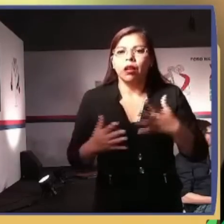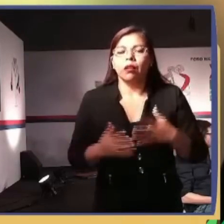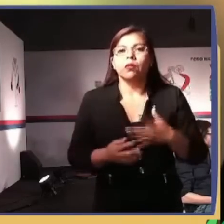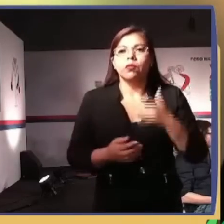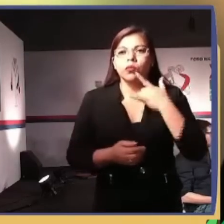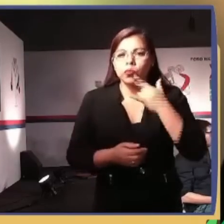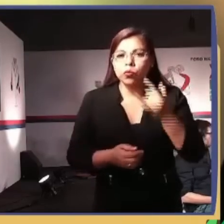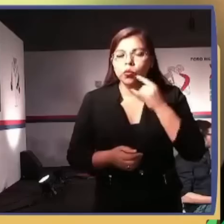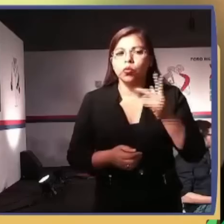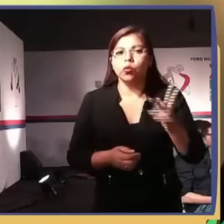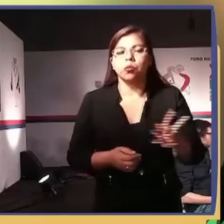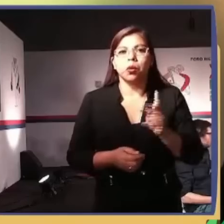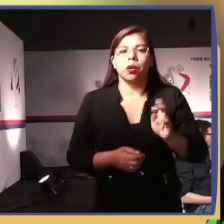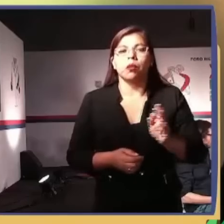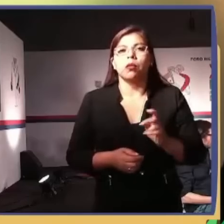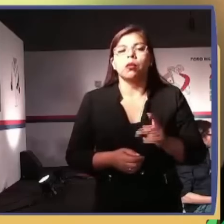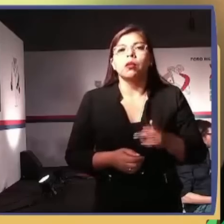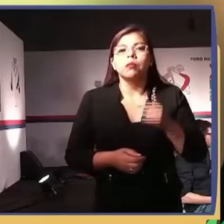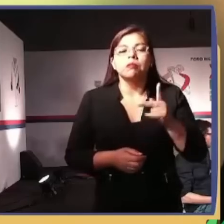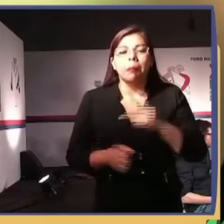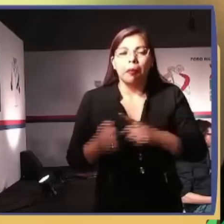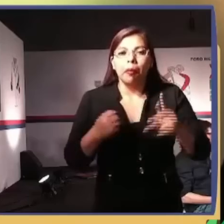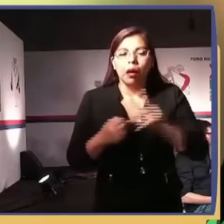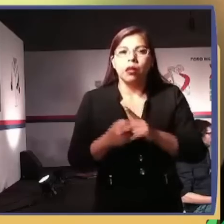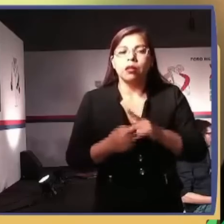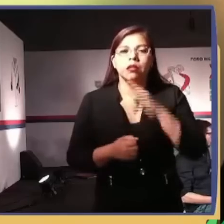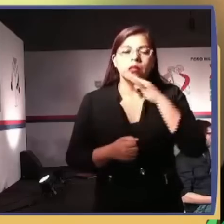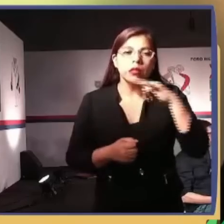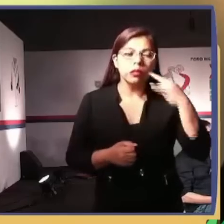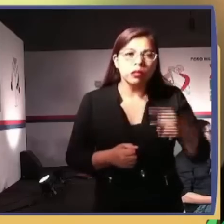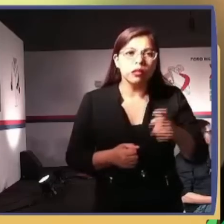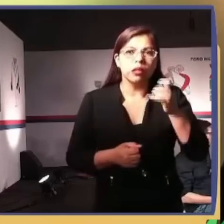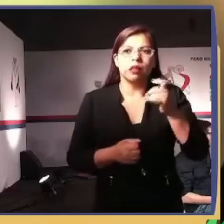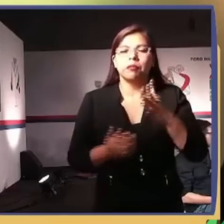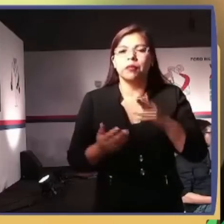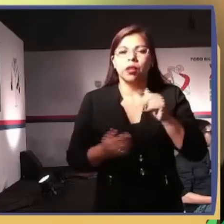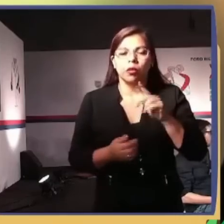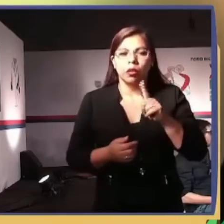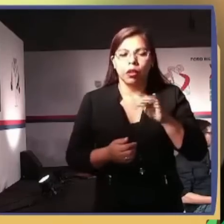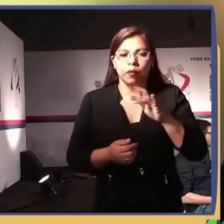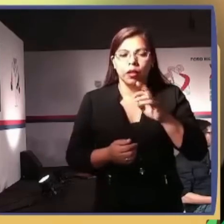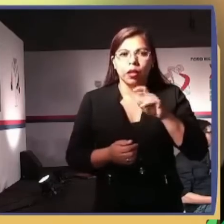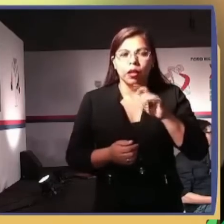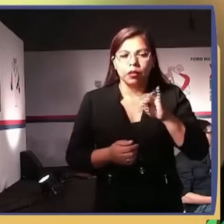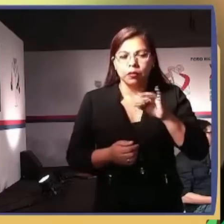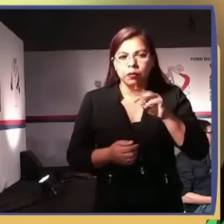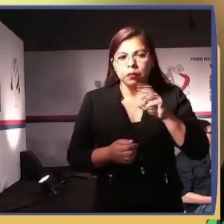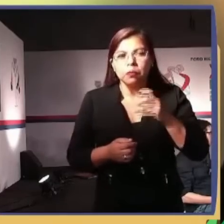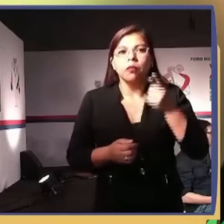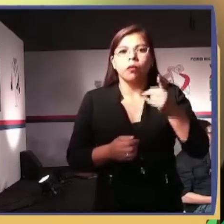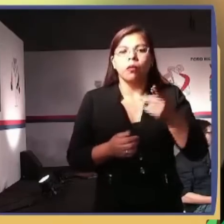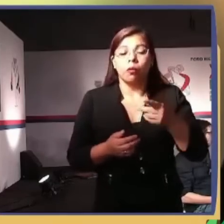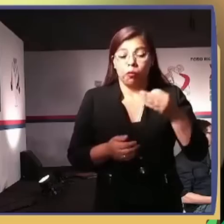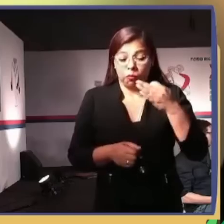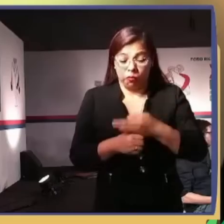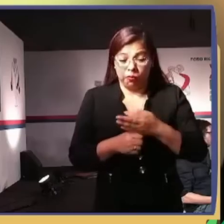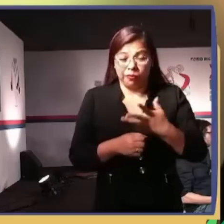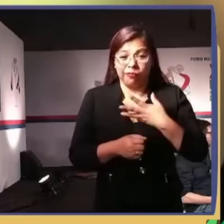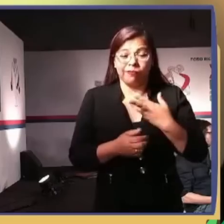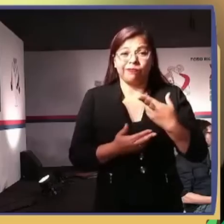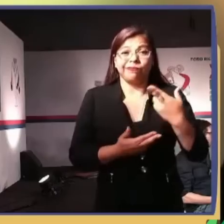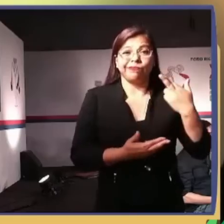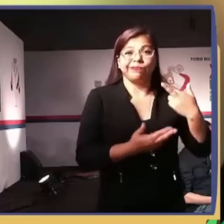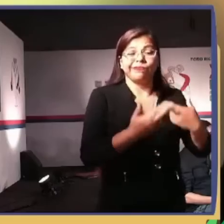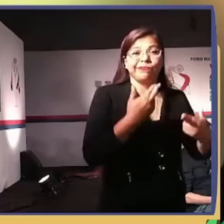pueblo chileno para sacarse de encima el neoliberalismo, hoy ha tenido que retroceder. Todos tenemos